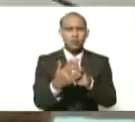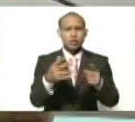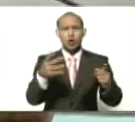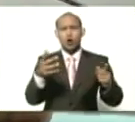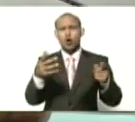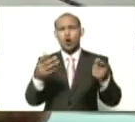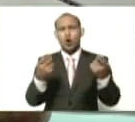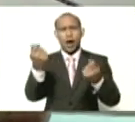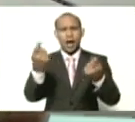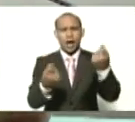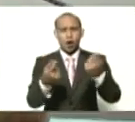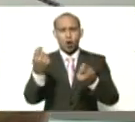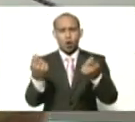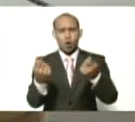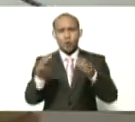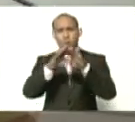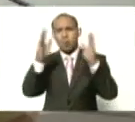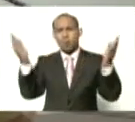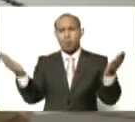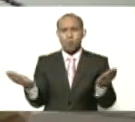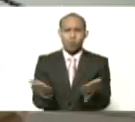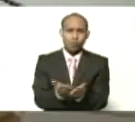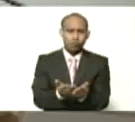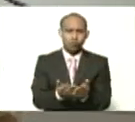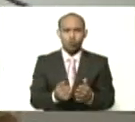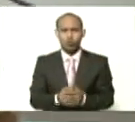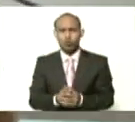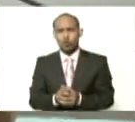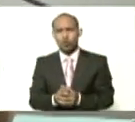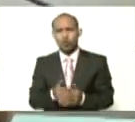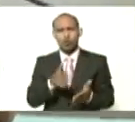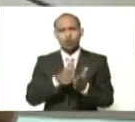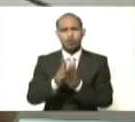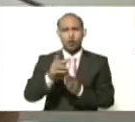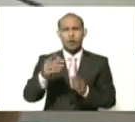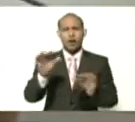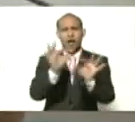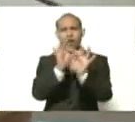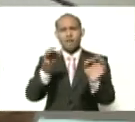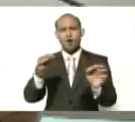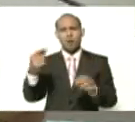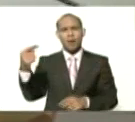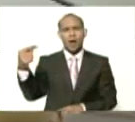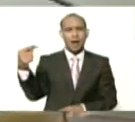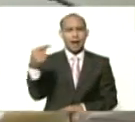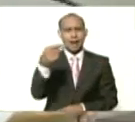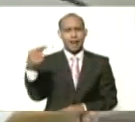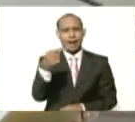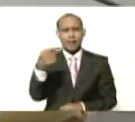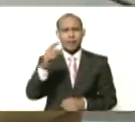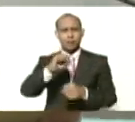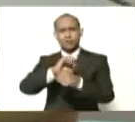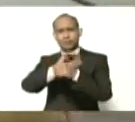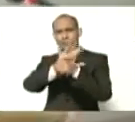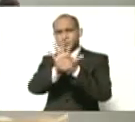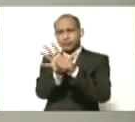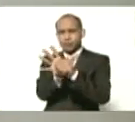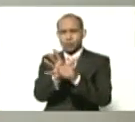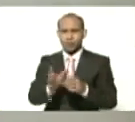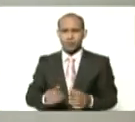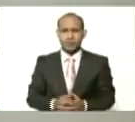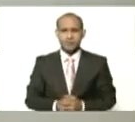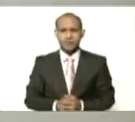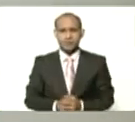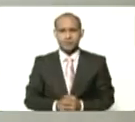atraviesa la economía mundial, agravada por los efectos negativos de la pandemia de la